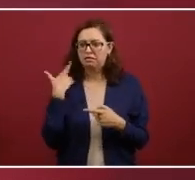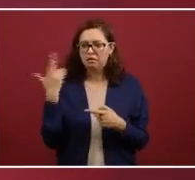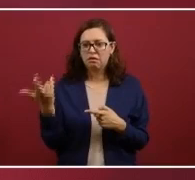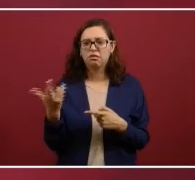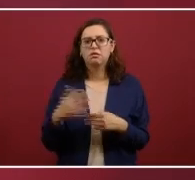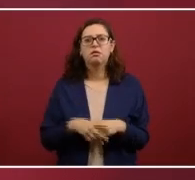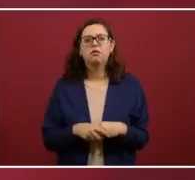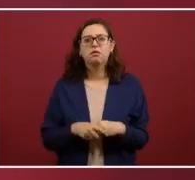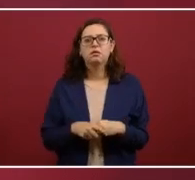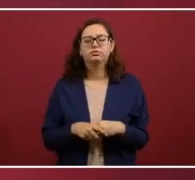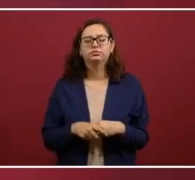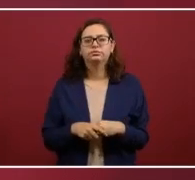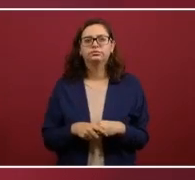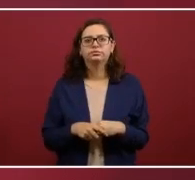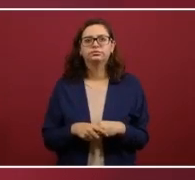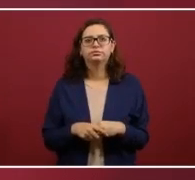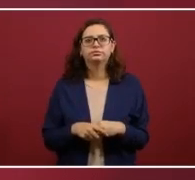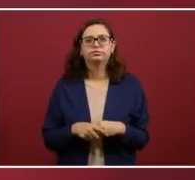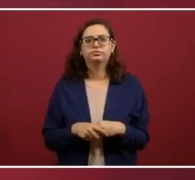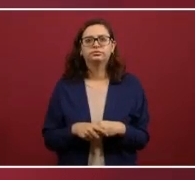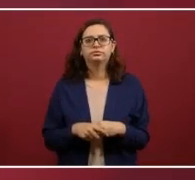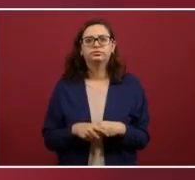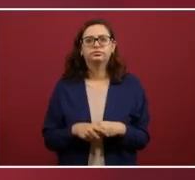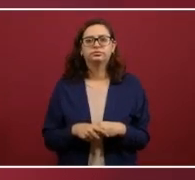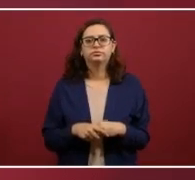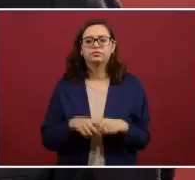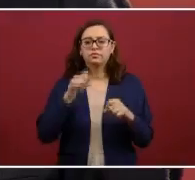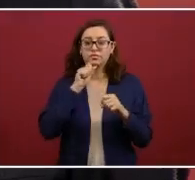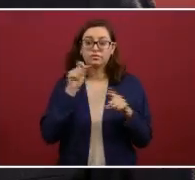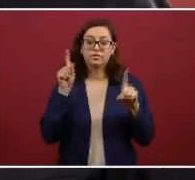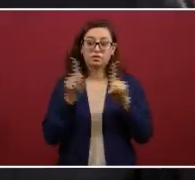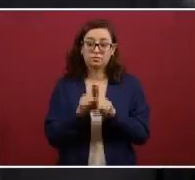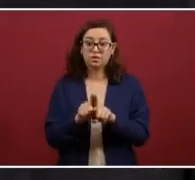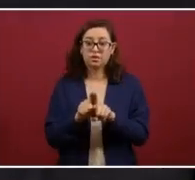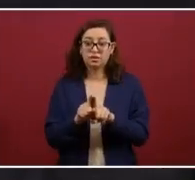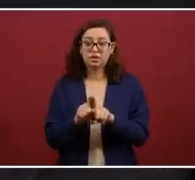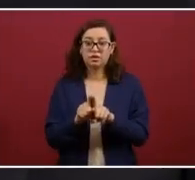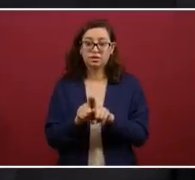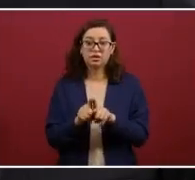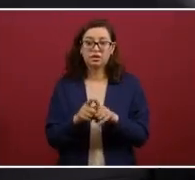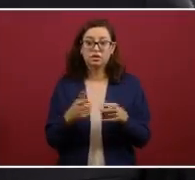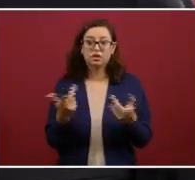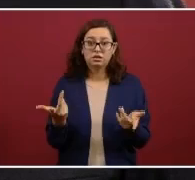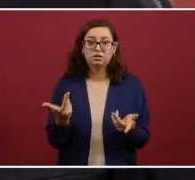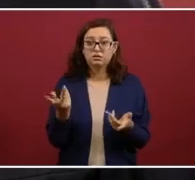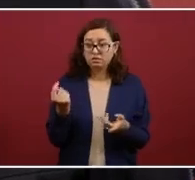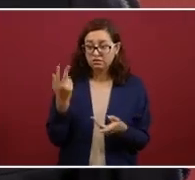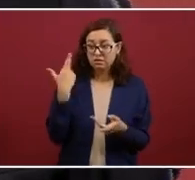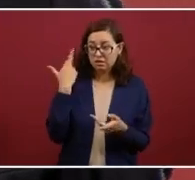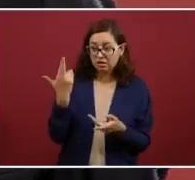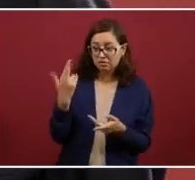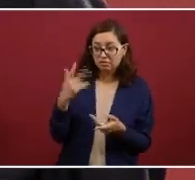Además, tenemos que apoyar a medios de información